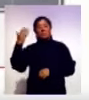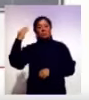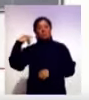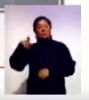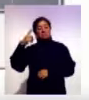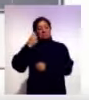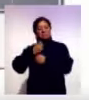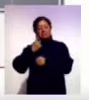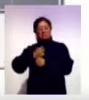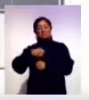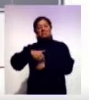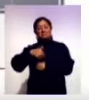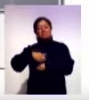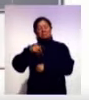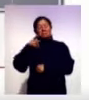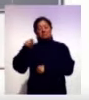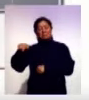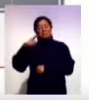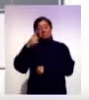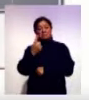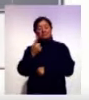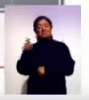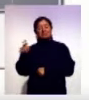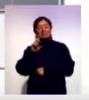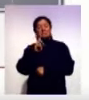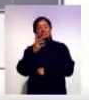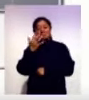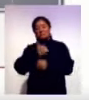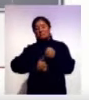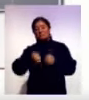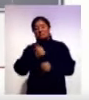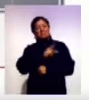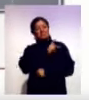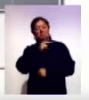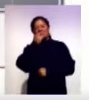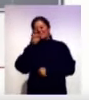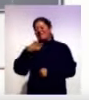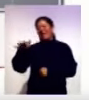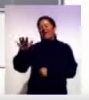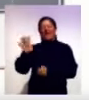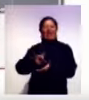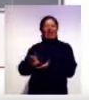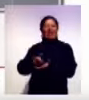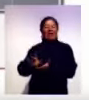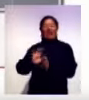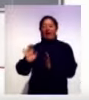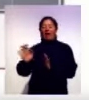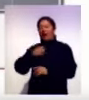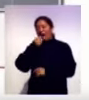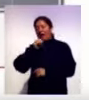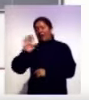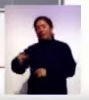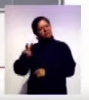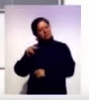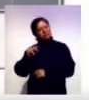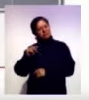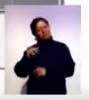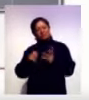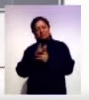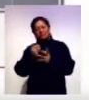número uno del ATP, a pesar de sus 35 años de edad, sí, y que muchos ya lo daban por retirado desde hace mucho tiempo, y Zverev, que es de esta nueva camada